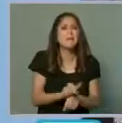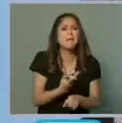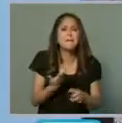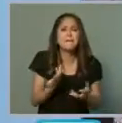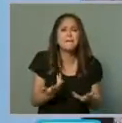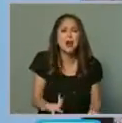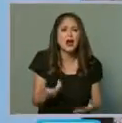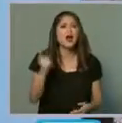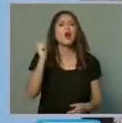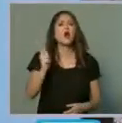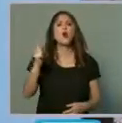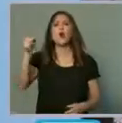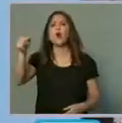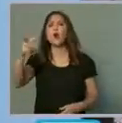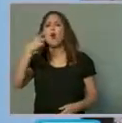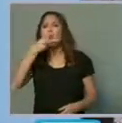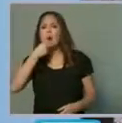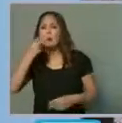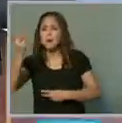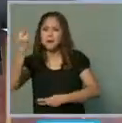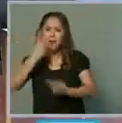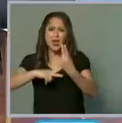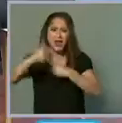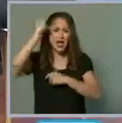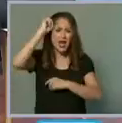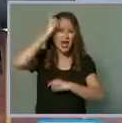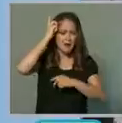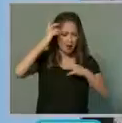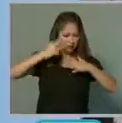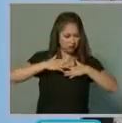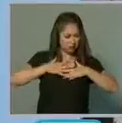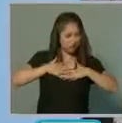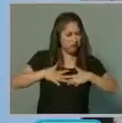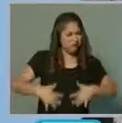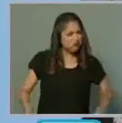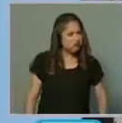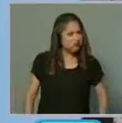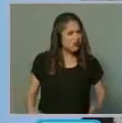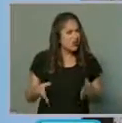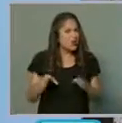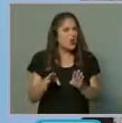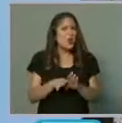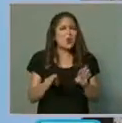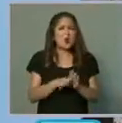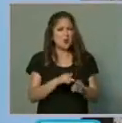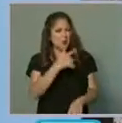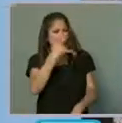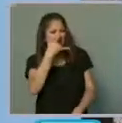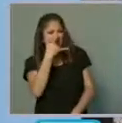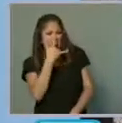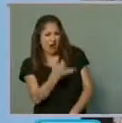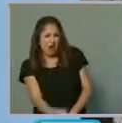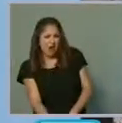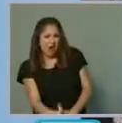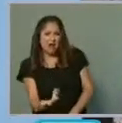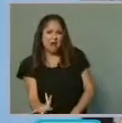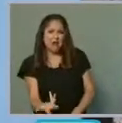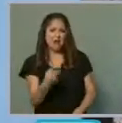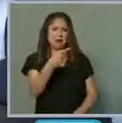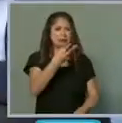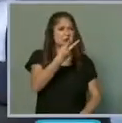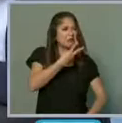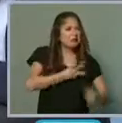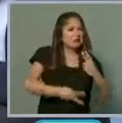qué entran unos señores a caballo, unos guerreros, vestidos de una manera, vamos a decirlo así, extraña, como alguna persona que viene